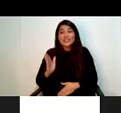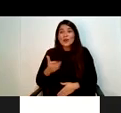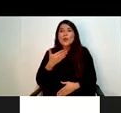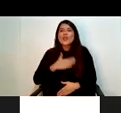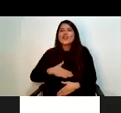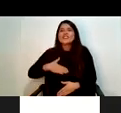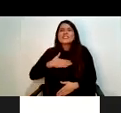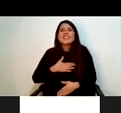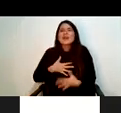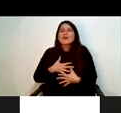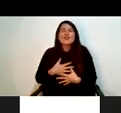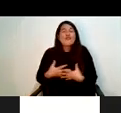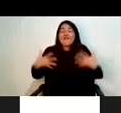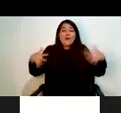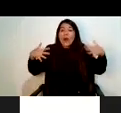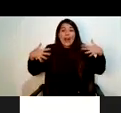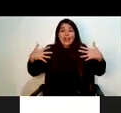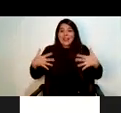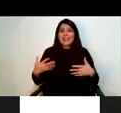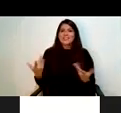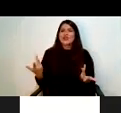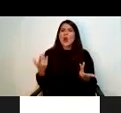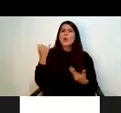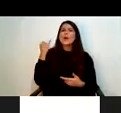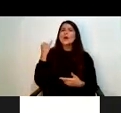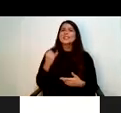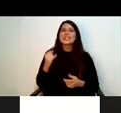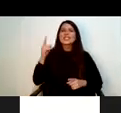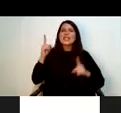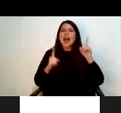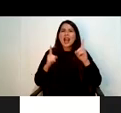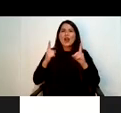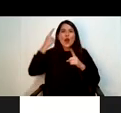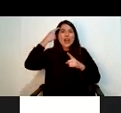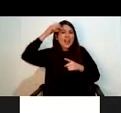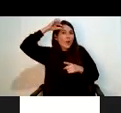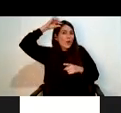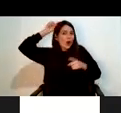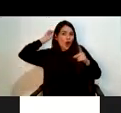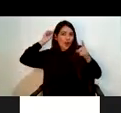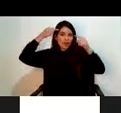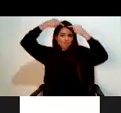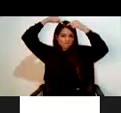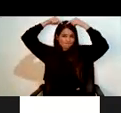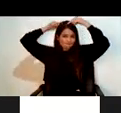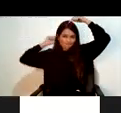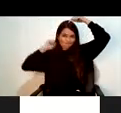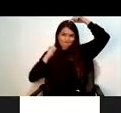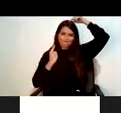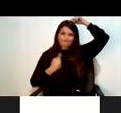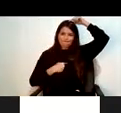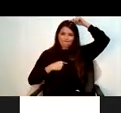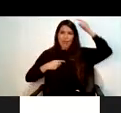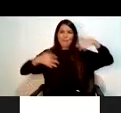una emoción fuerte. Es como si hubiera una ruta neurológicamente directa de mis emociones a mis